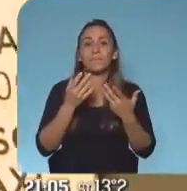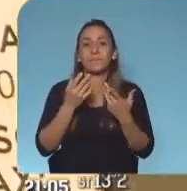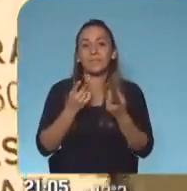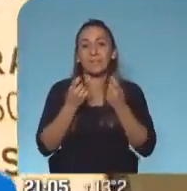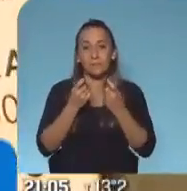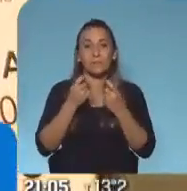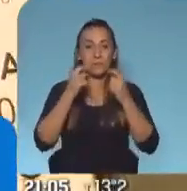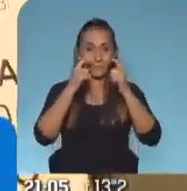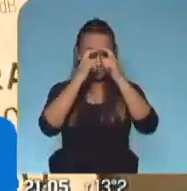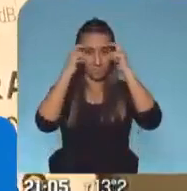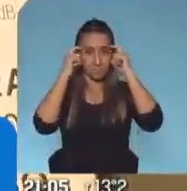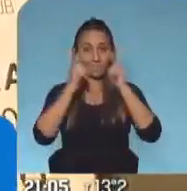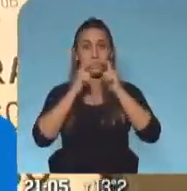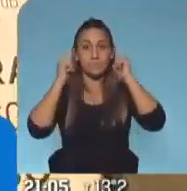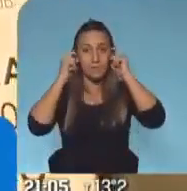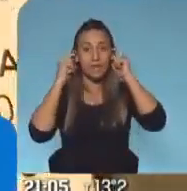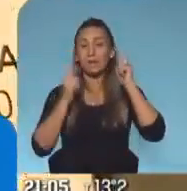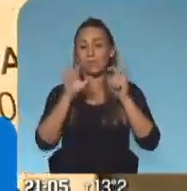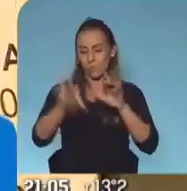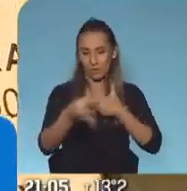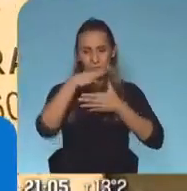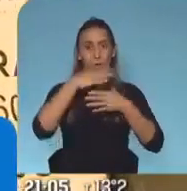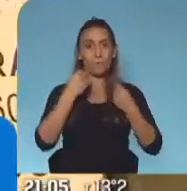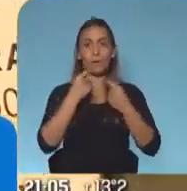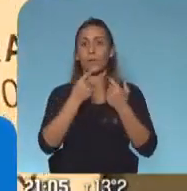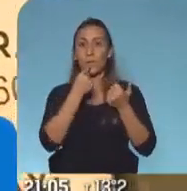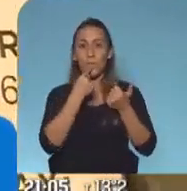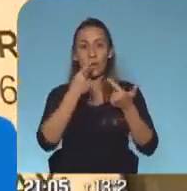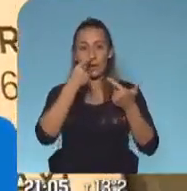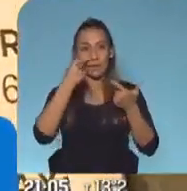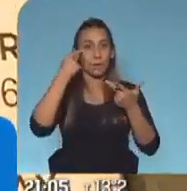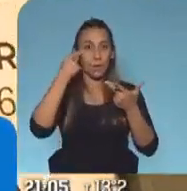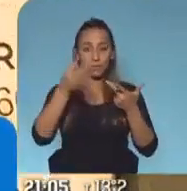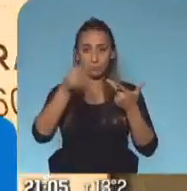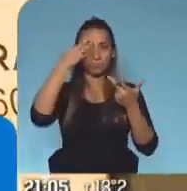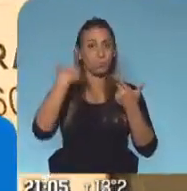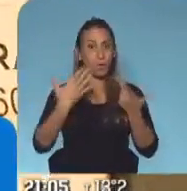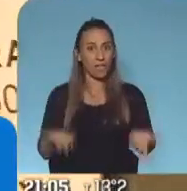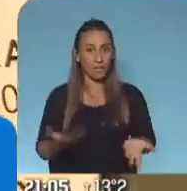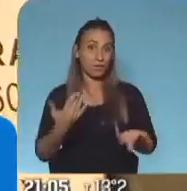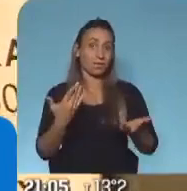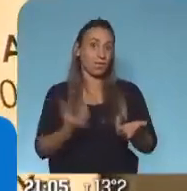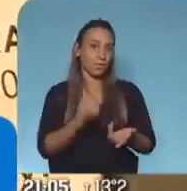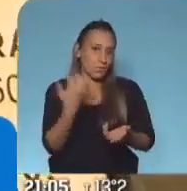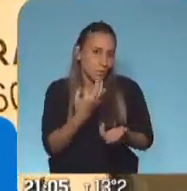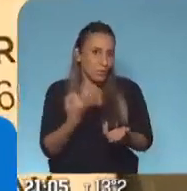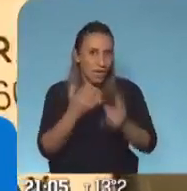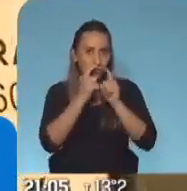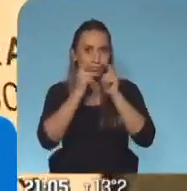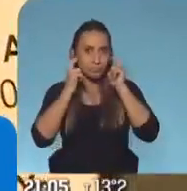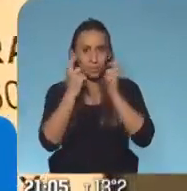la nariz, con la boca y con la vista. Así que bueno, está bueno los recaudos de esto porque, como quien